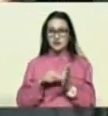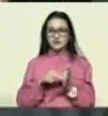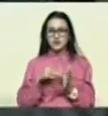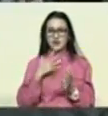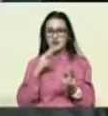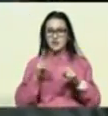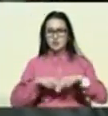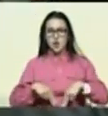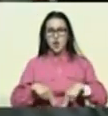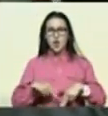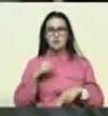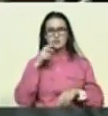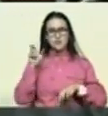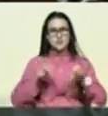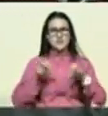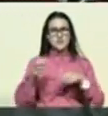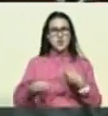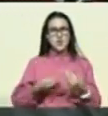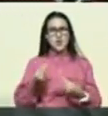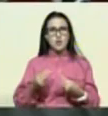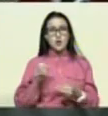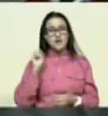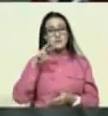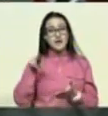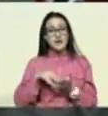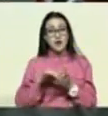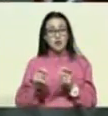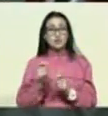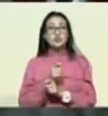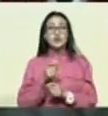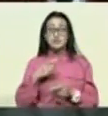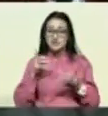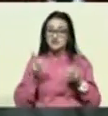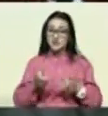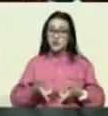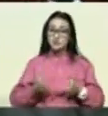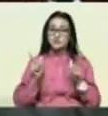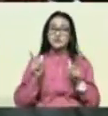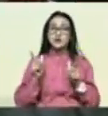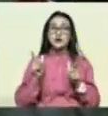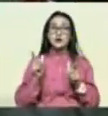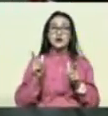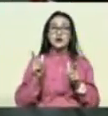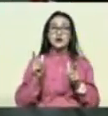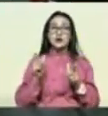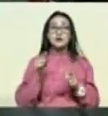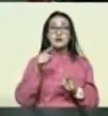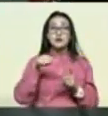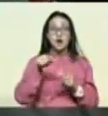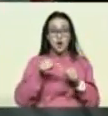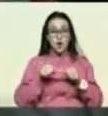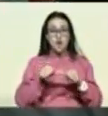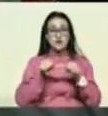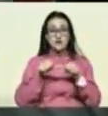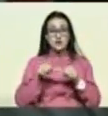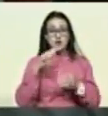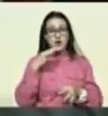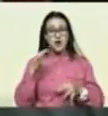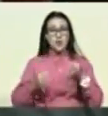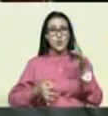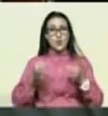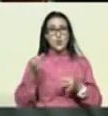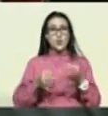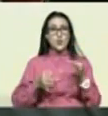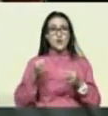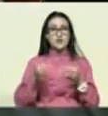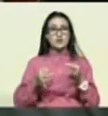evalúa usted esa decisión? No, la Asamblea Nacional Constituyente decidió autorizar al Tribunal Supremo de Justicia para que continuara el enjuiciamiento